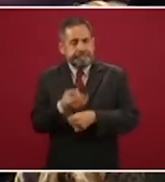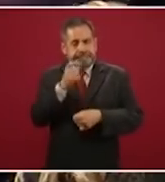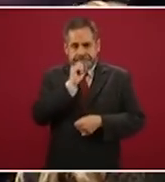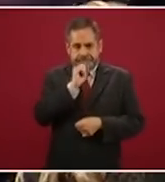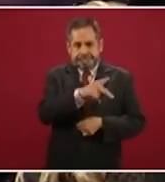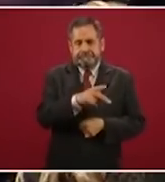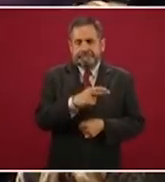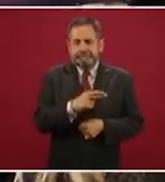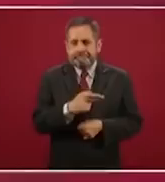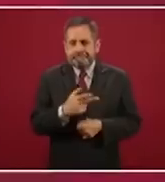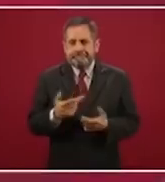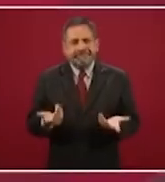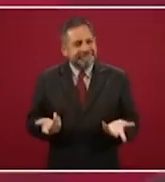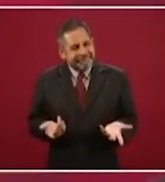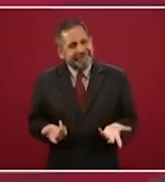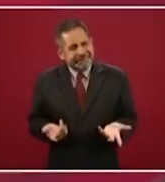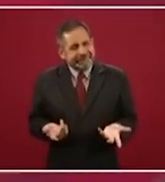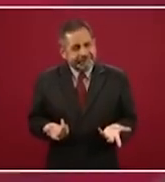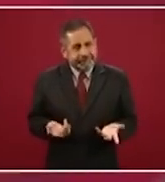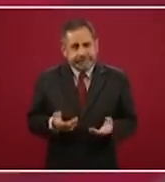vamos a decirle a la gente,